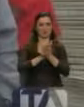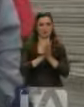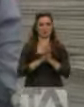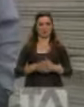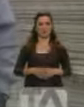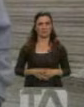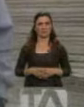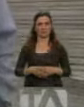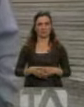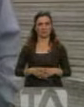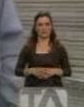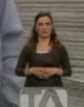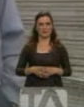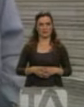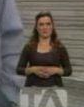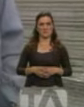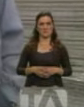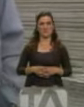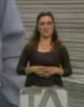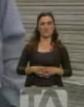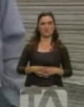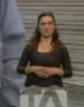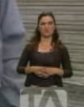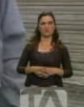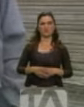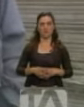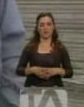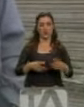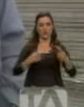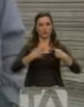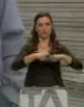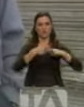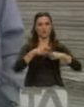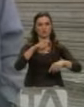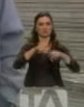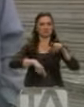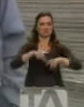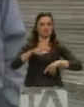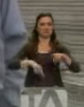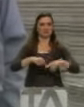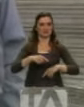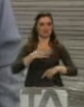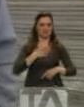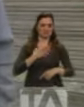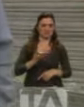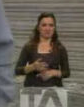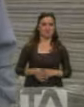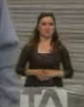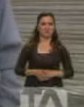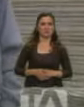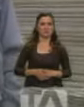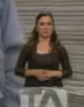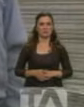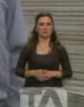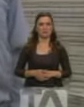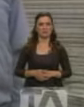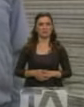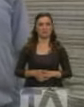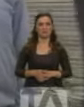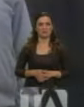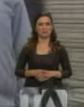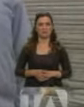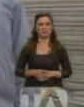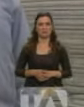en otra ocasión además, esta situación? Digamos, era un taller de un amigo. Pero ¿cómo